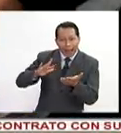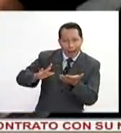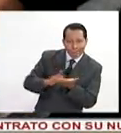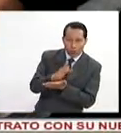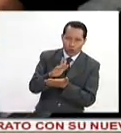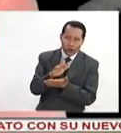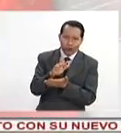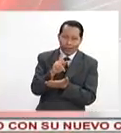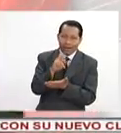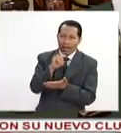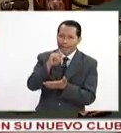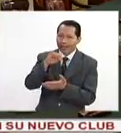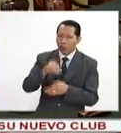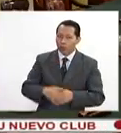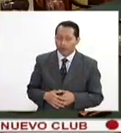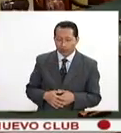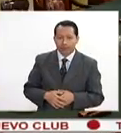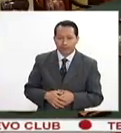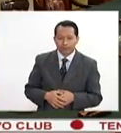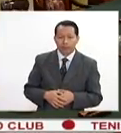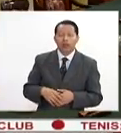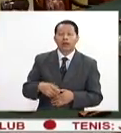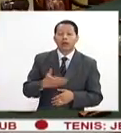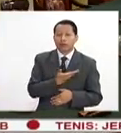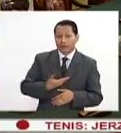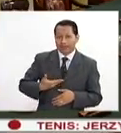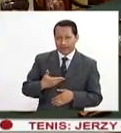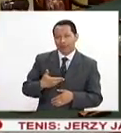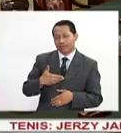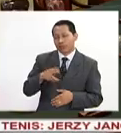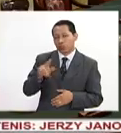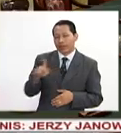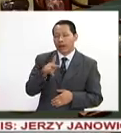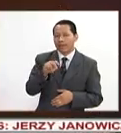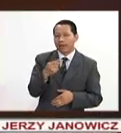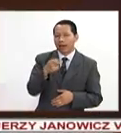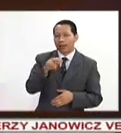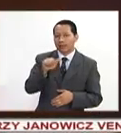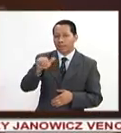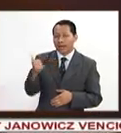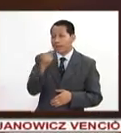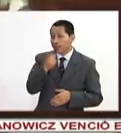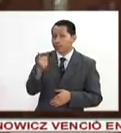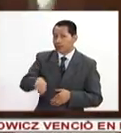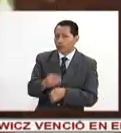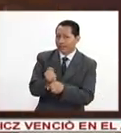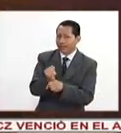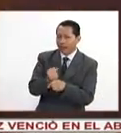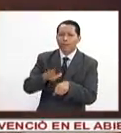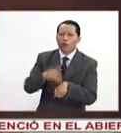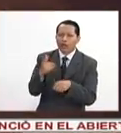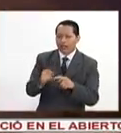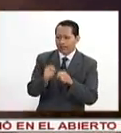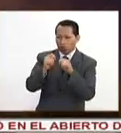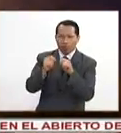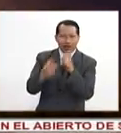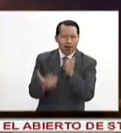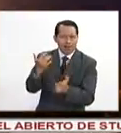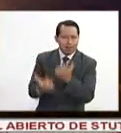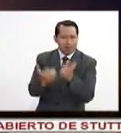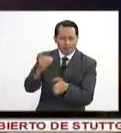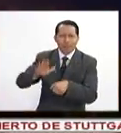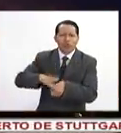parlamentario. La primera ministra Theresa May ordenó investigar el incendio ocurrido en la Torre Greenfield, que ha dejado